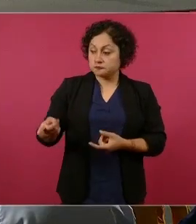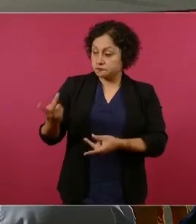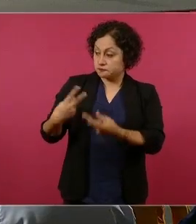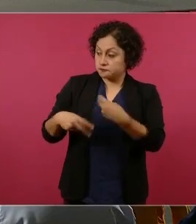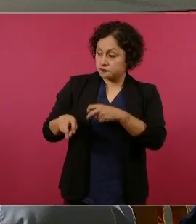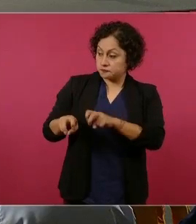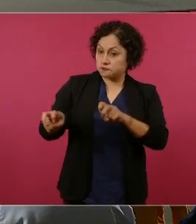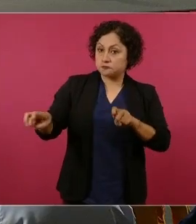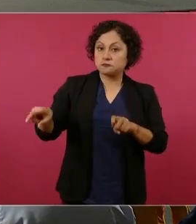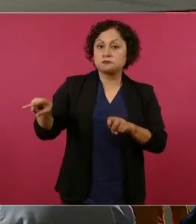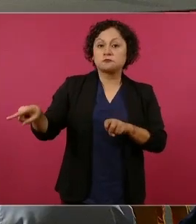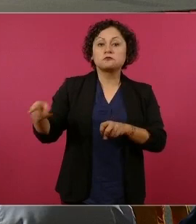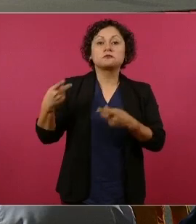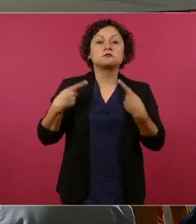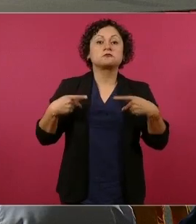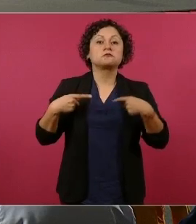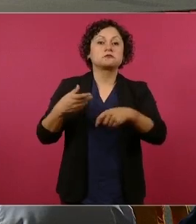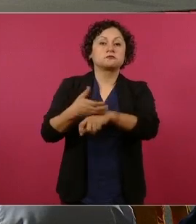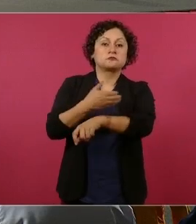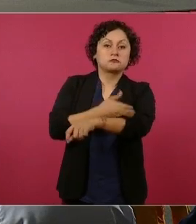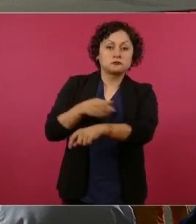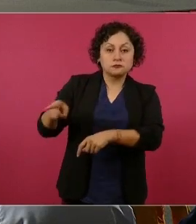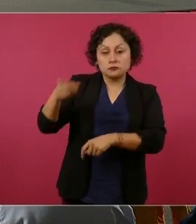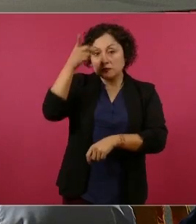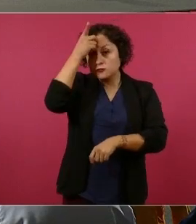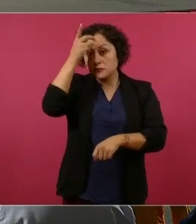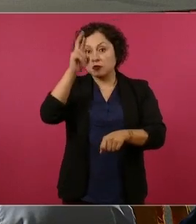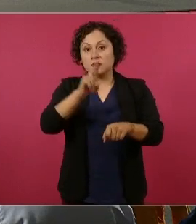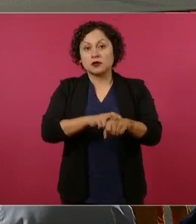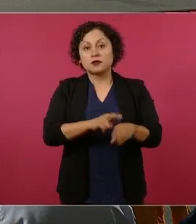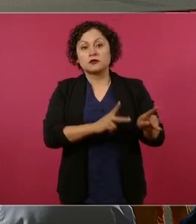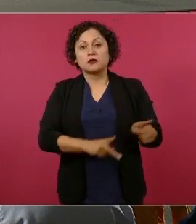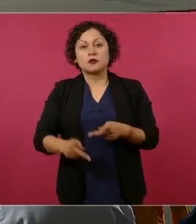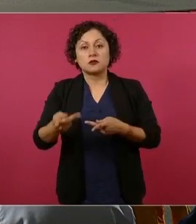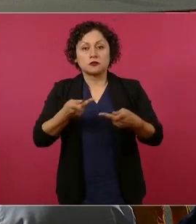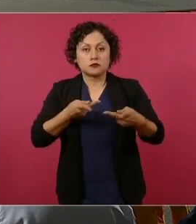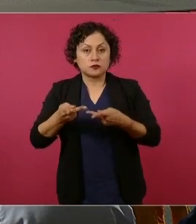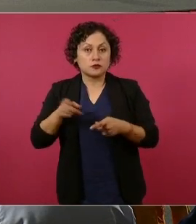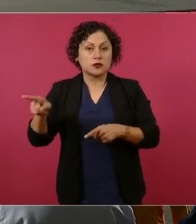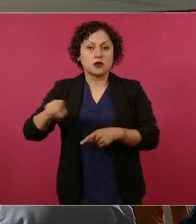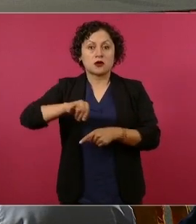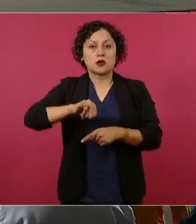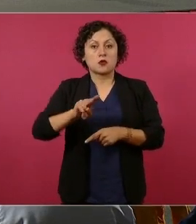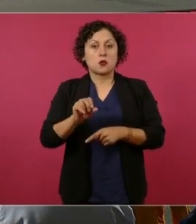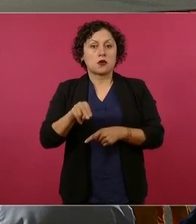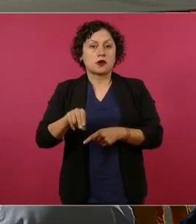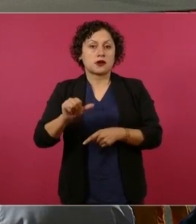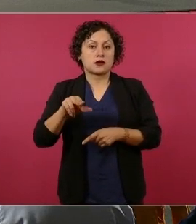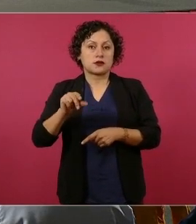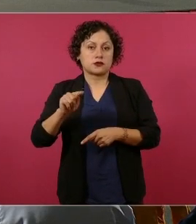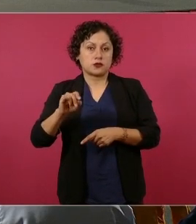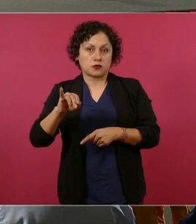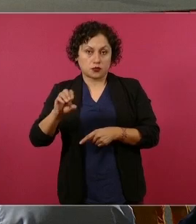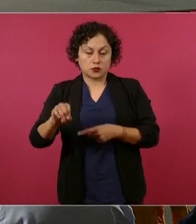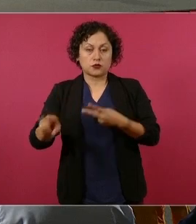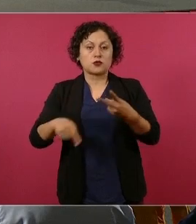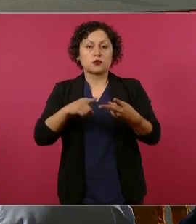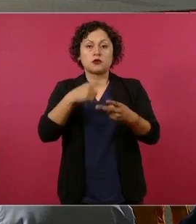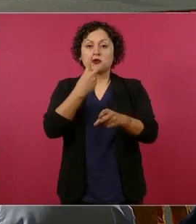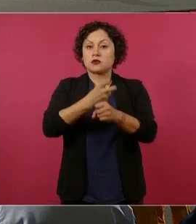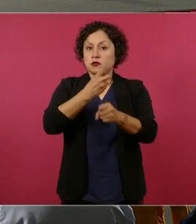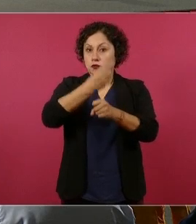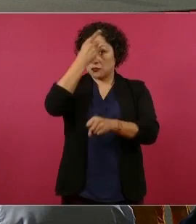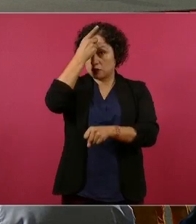esta presentación el director de planeación, Juan Antonio Fernández, el subdirector de